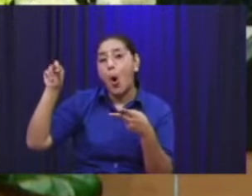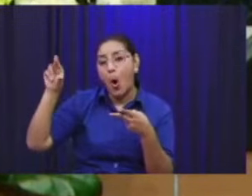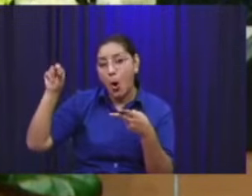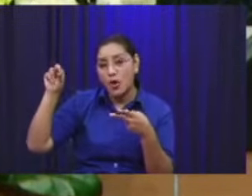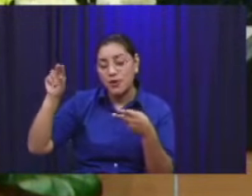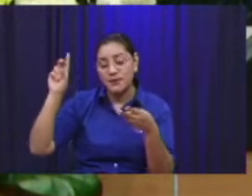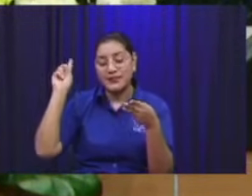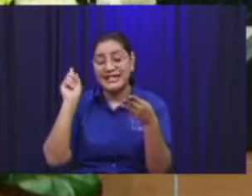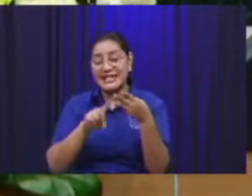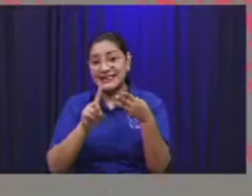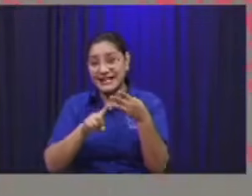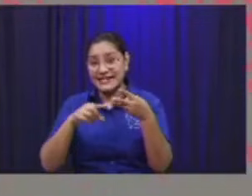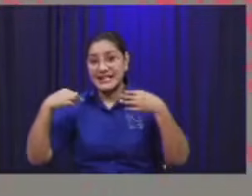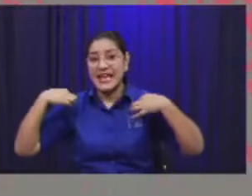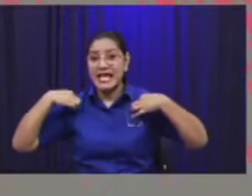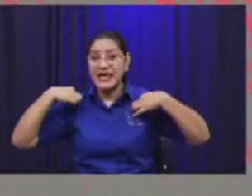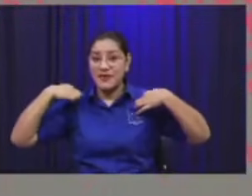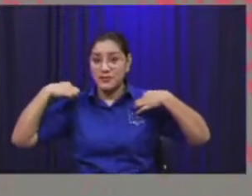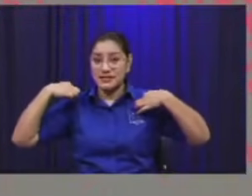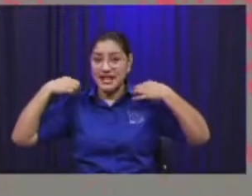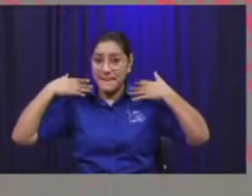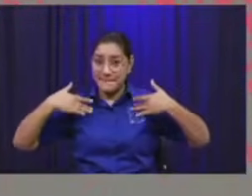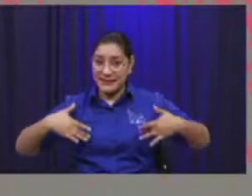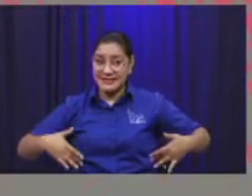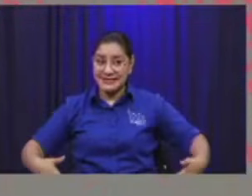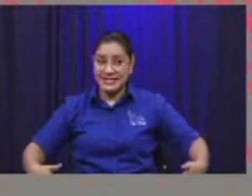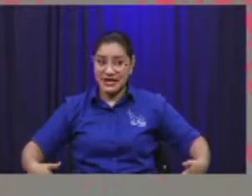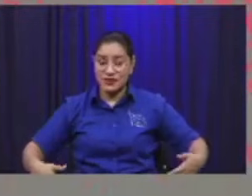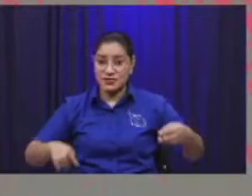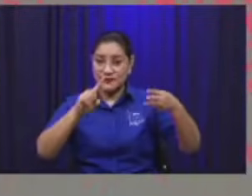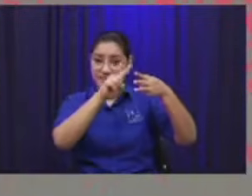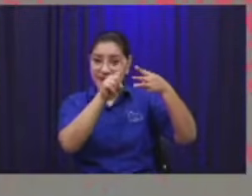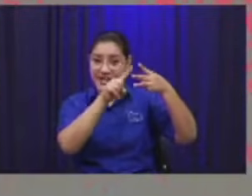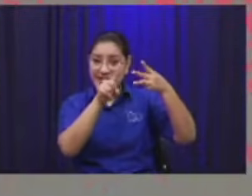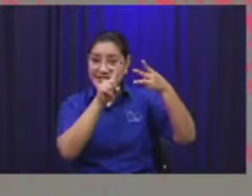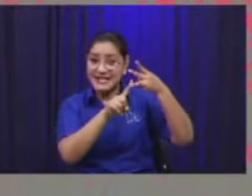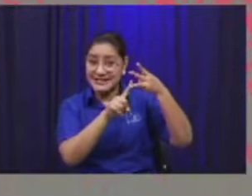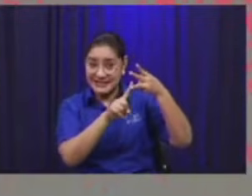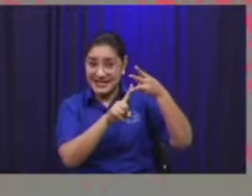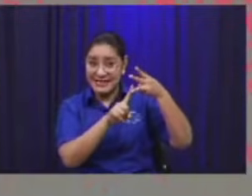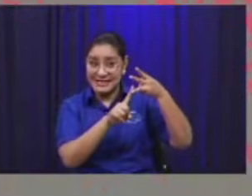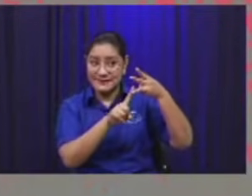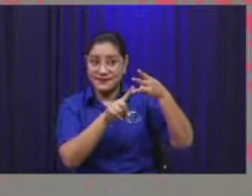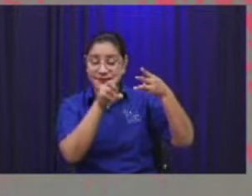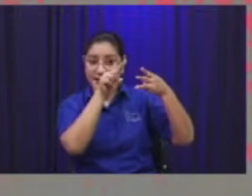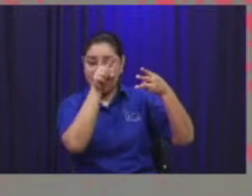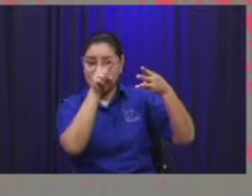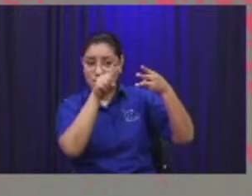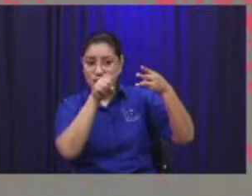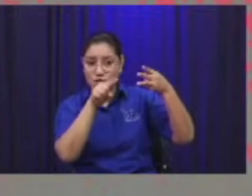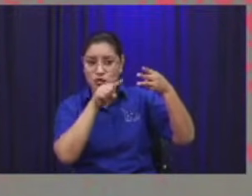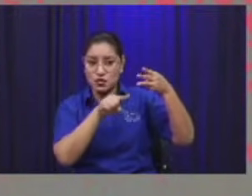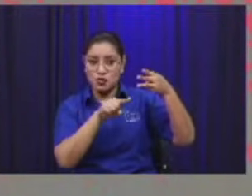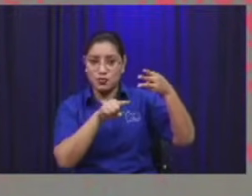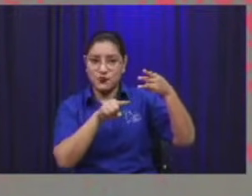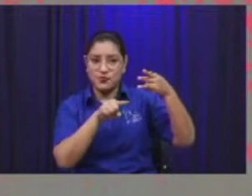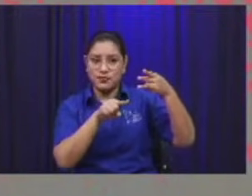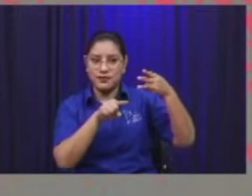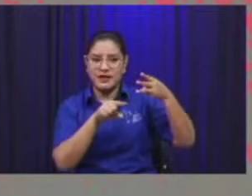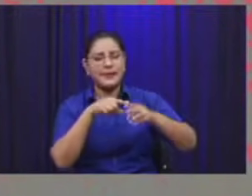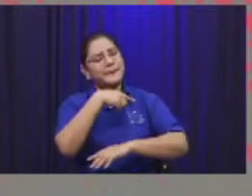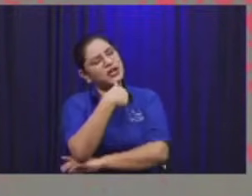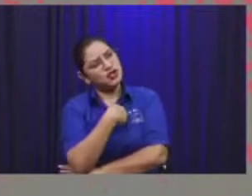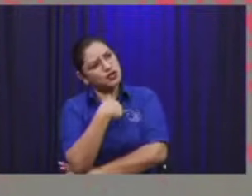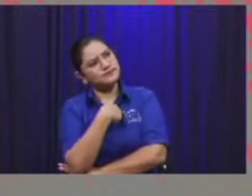y dice acá que vamos a salir con vestidos 322 de exo lo dicen claramente ahora tengo que una pregunta a